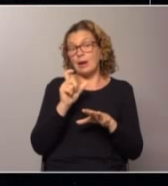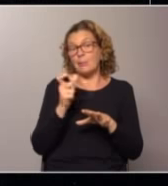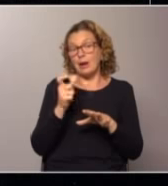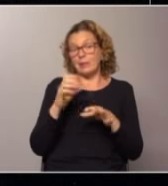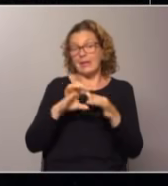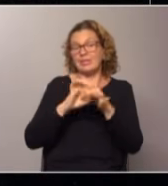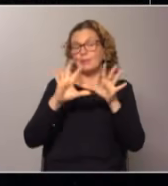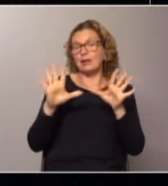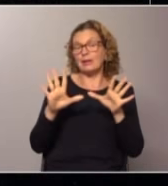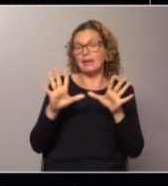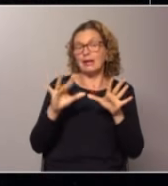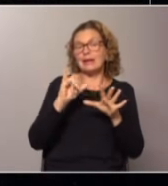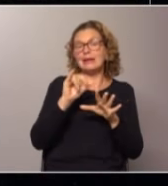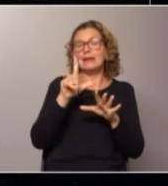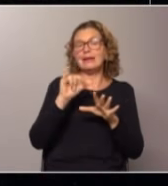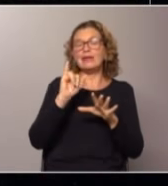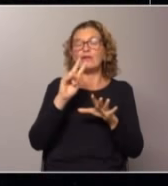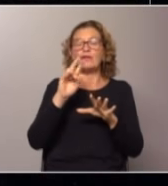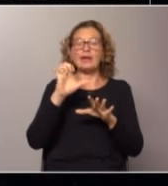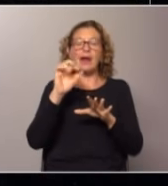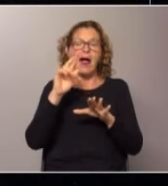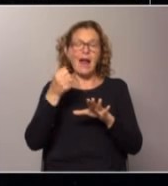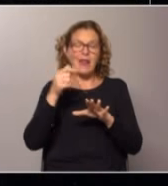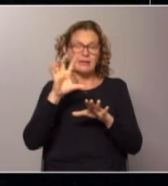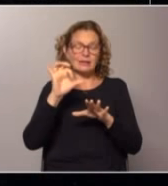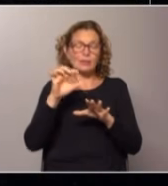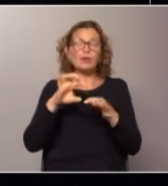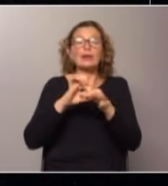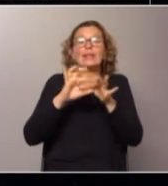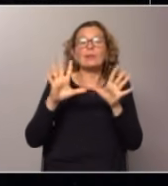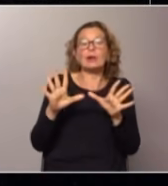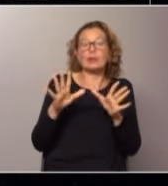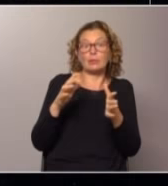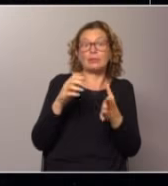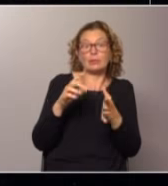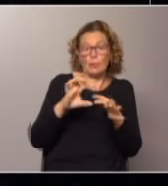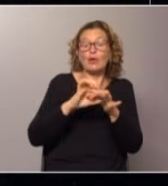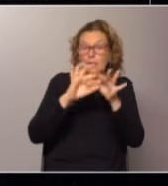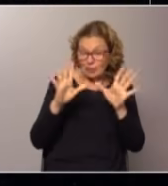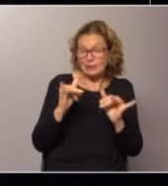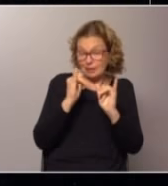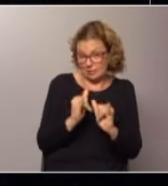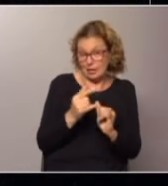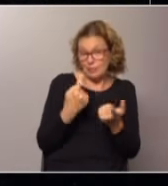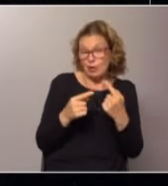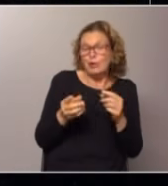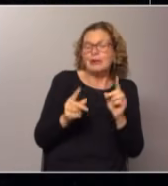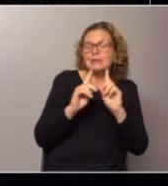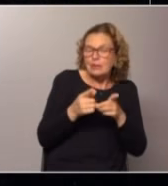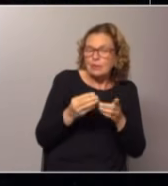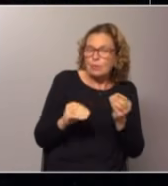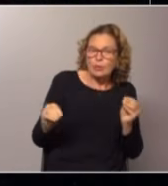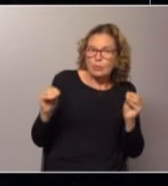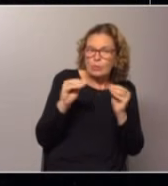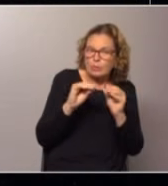democracias y liberales que según entiendo son esta democracia es que si bien son democráticas pero también tienen componentes que